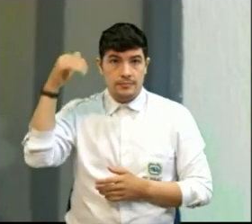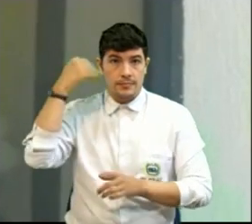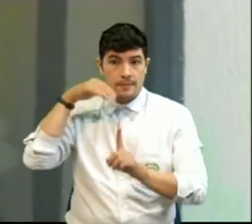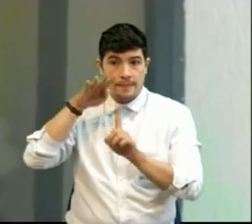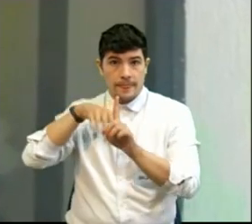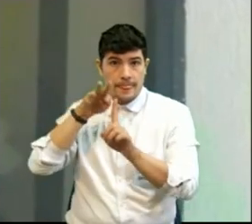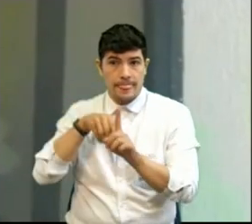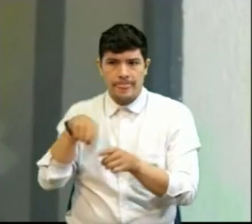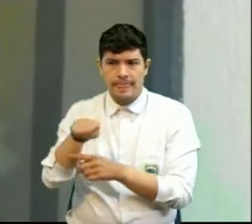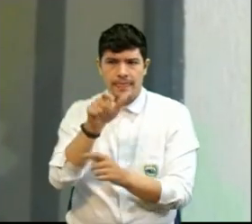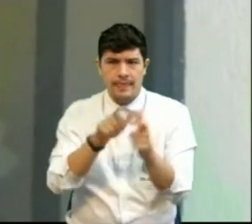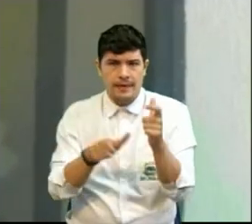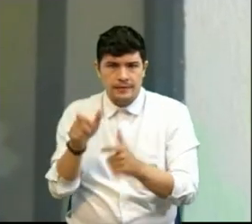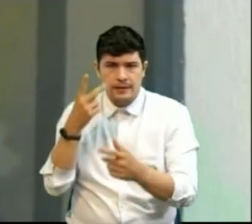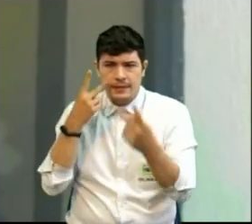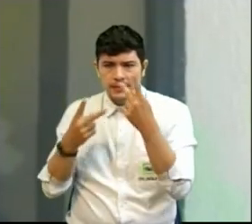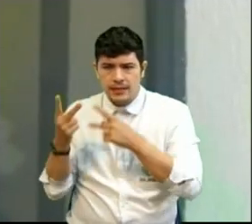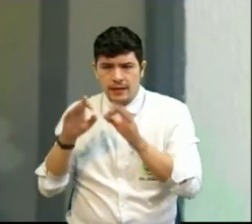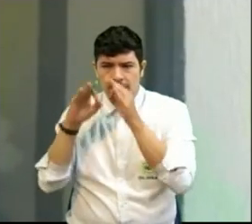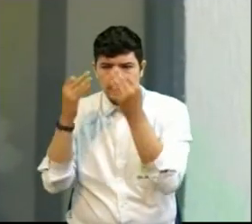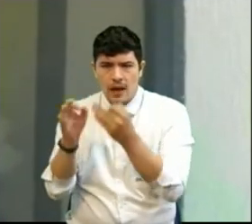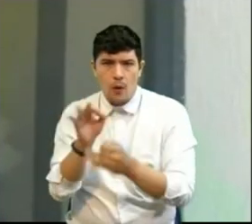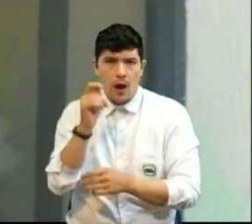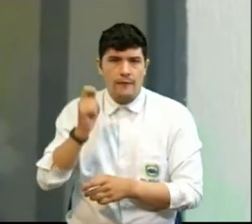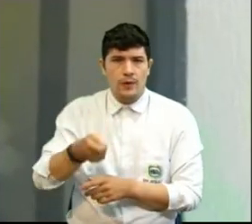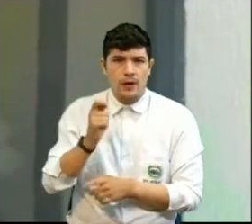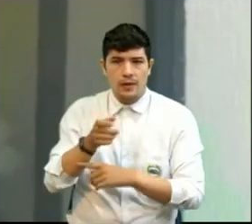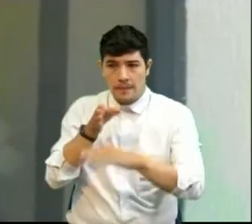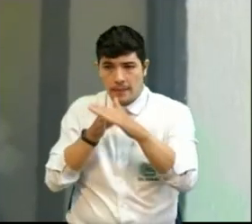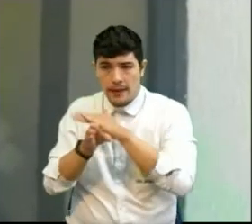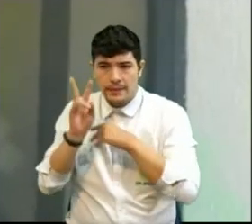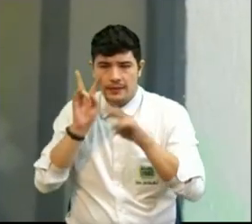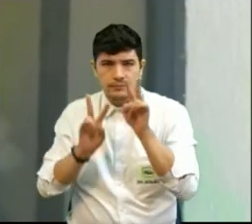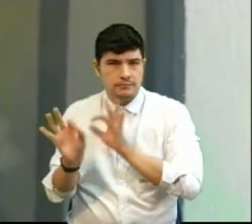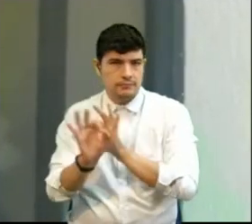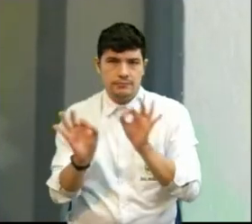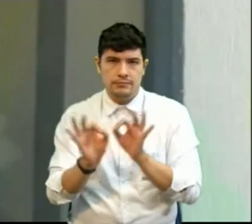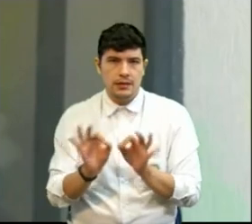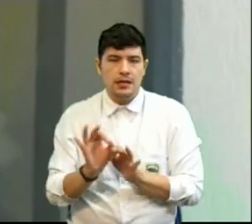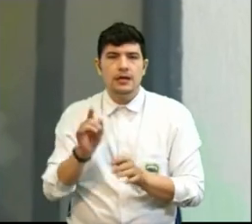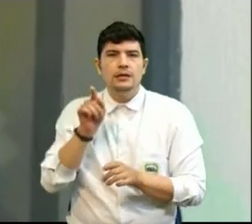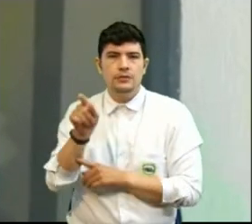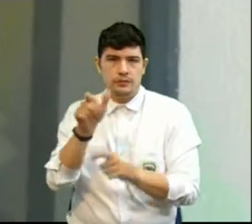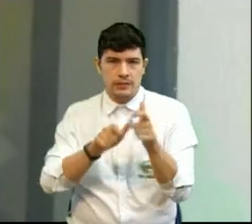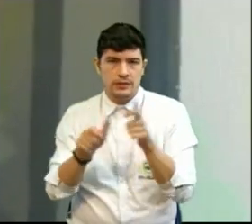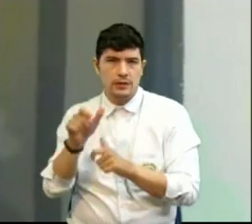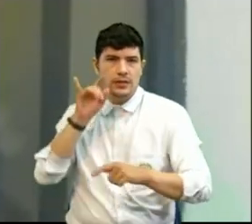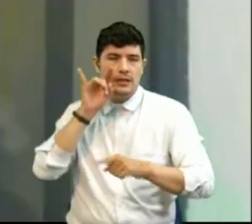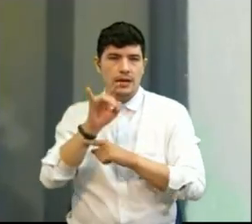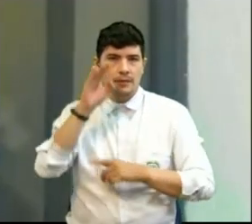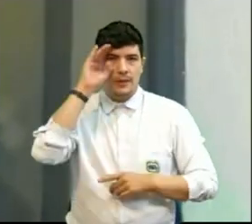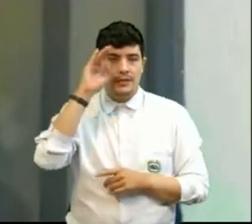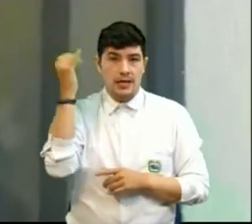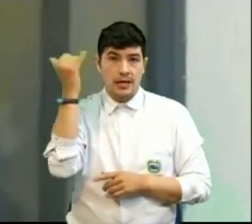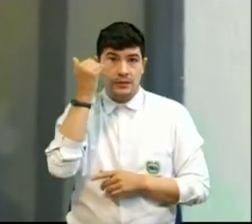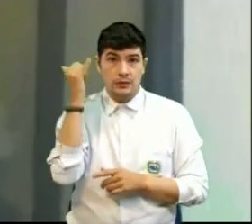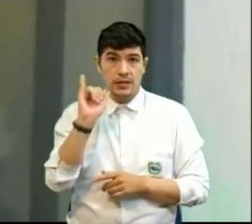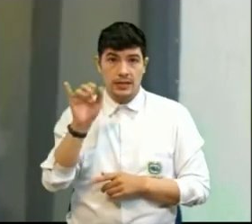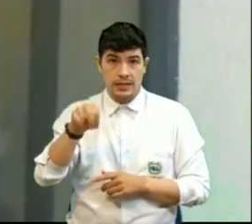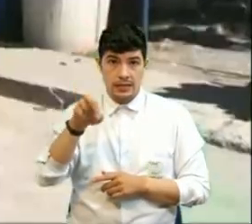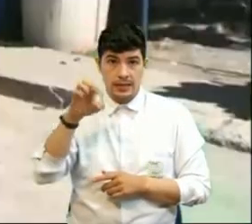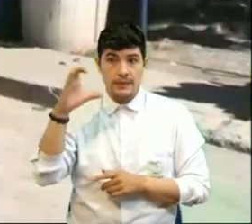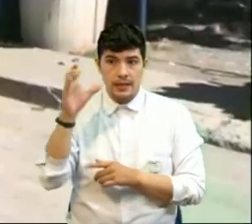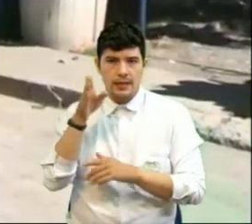familiares ni de abogados. Ese es el gran problema. Los guardianes son los que están trayendo y llevando ese virus a